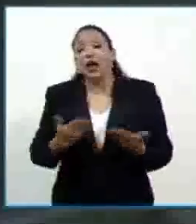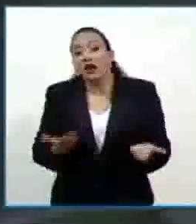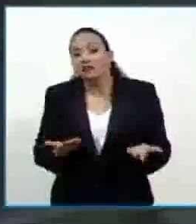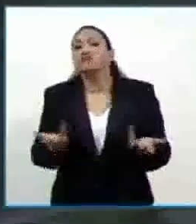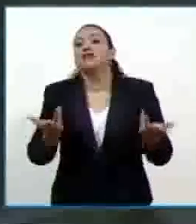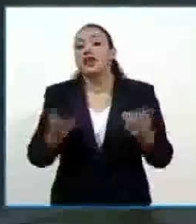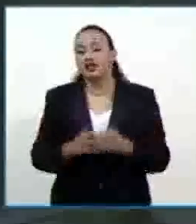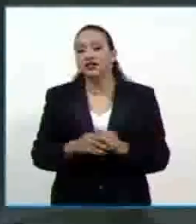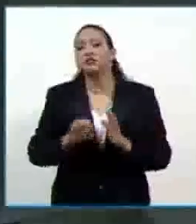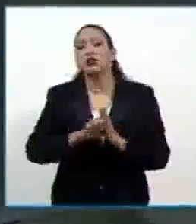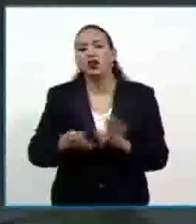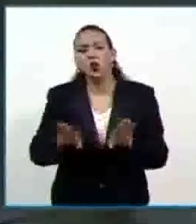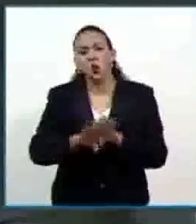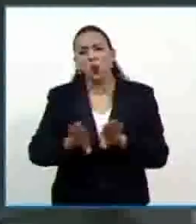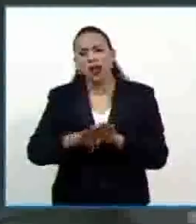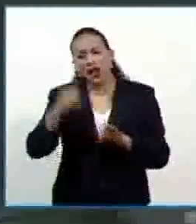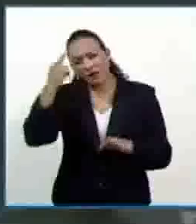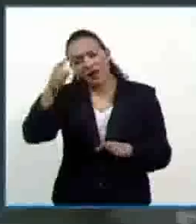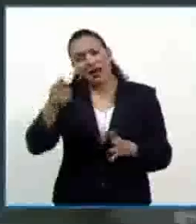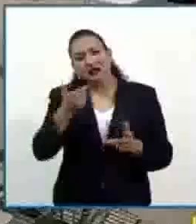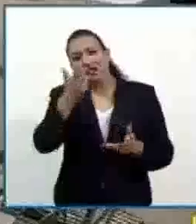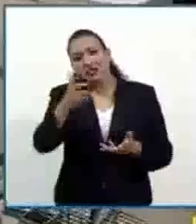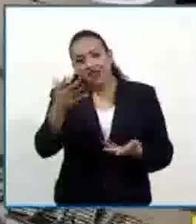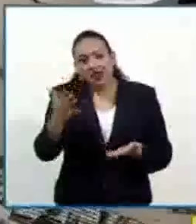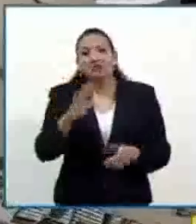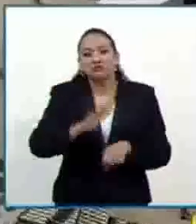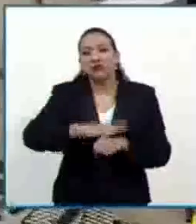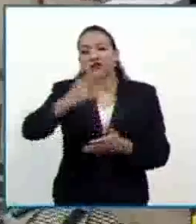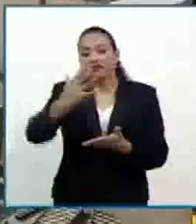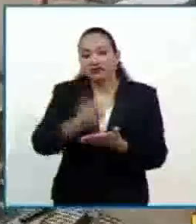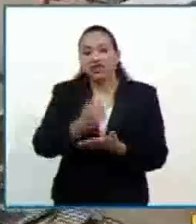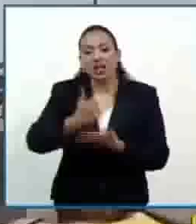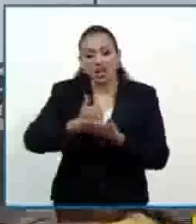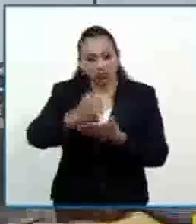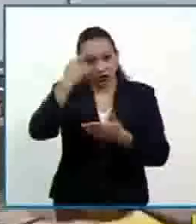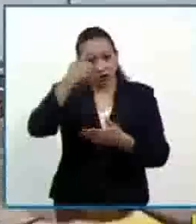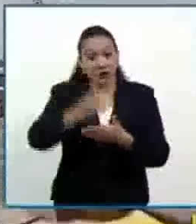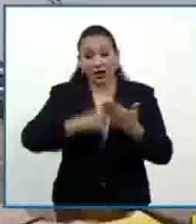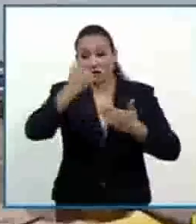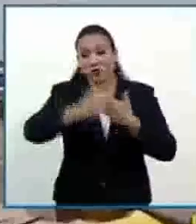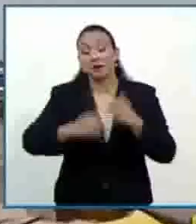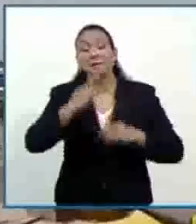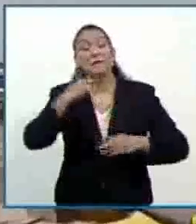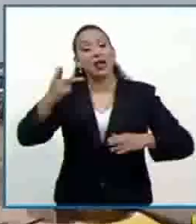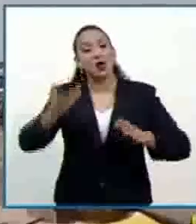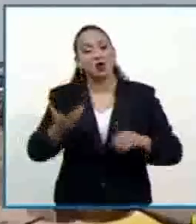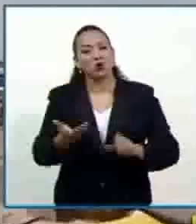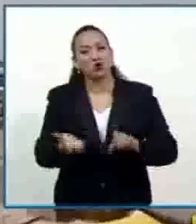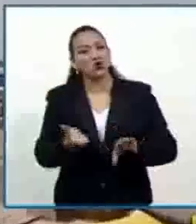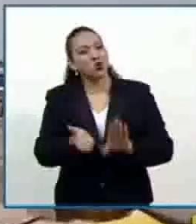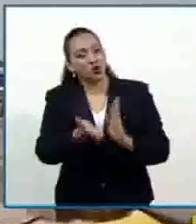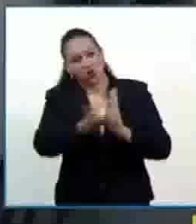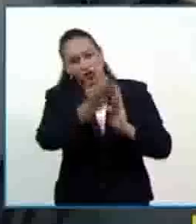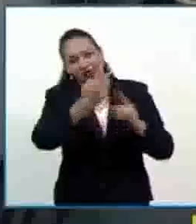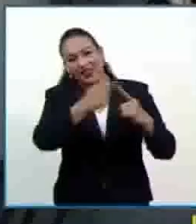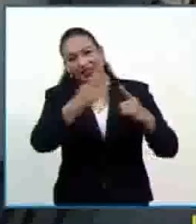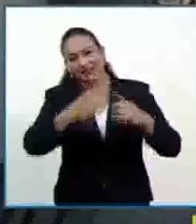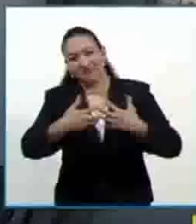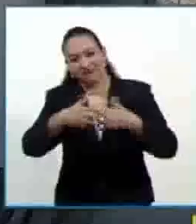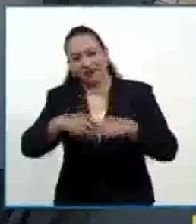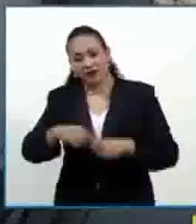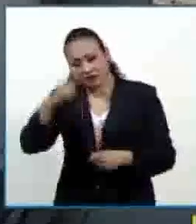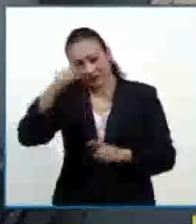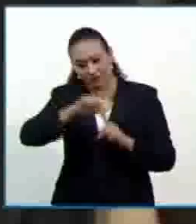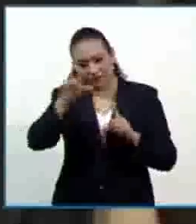viable para obtener mayores ingresos que permitan desarrollar más y mejores proyectos de infraestructura en distintas partes del